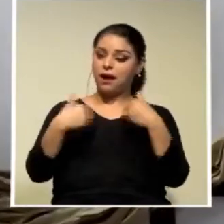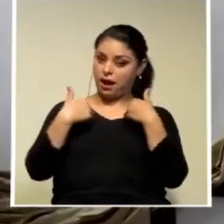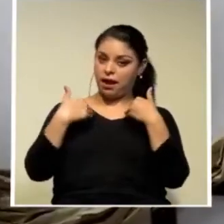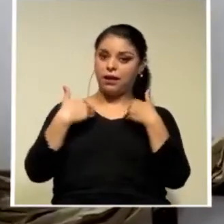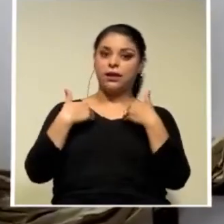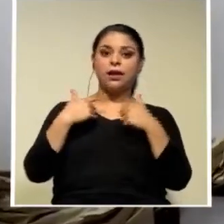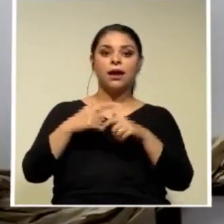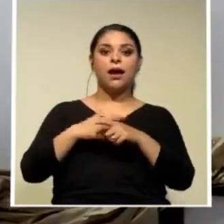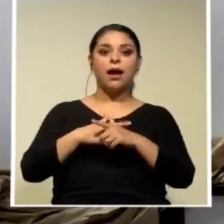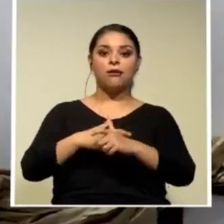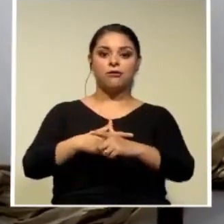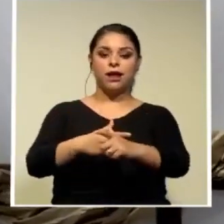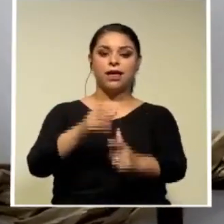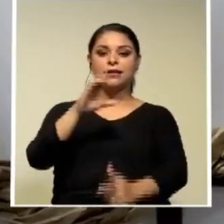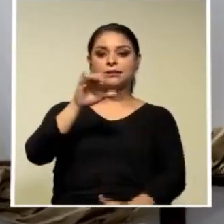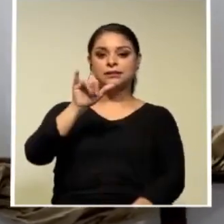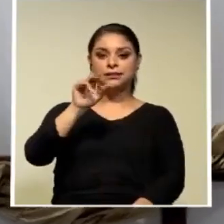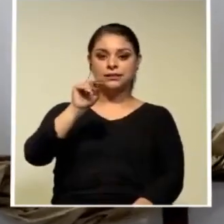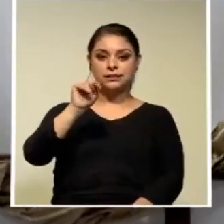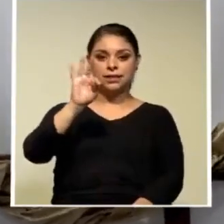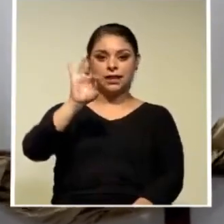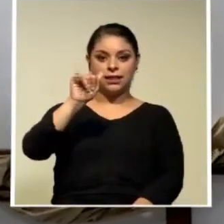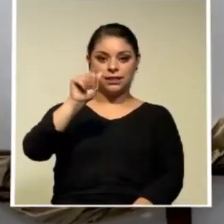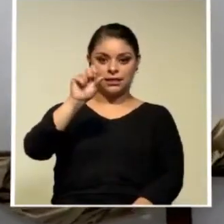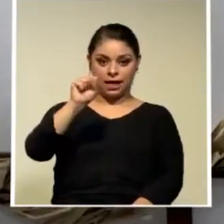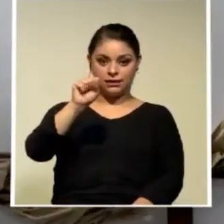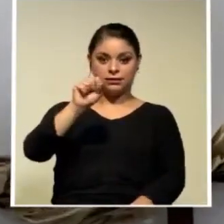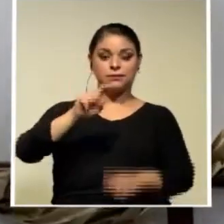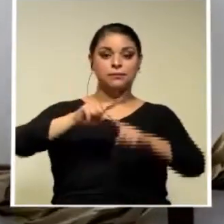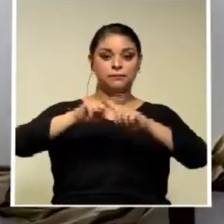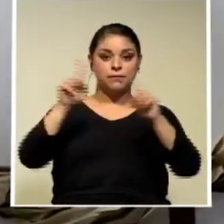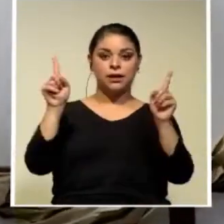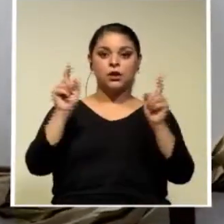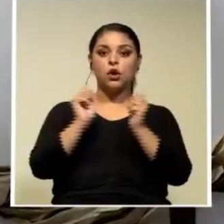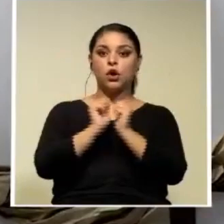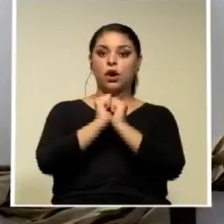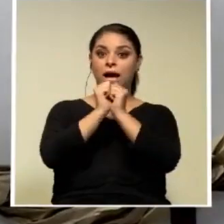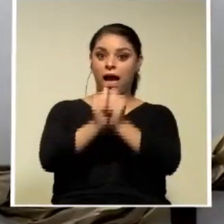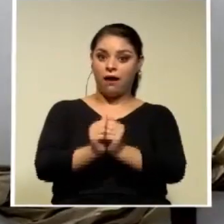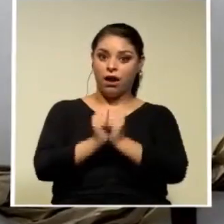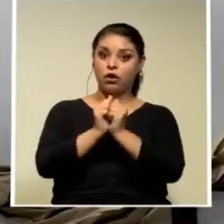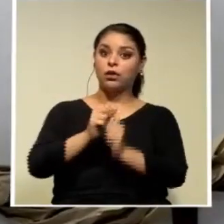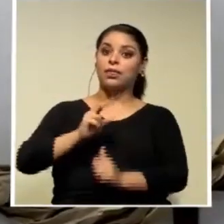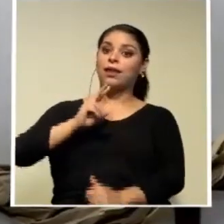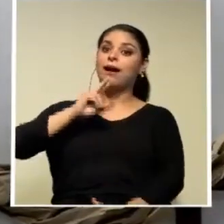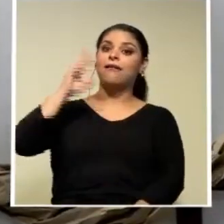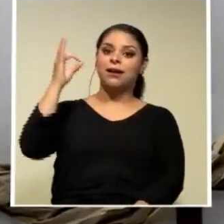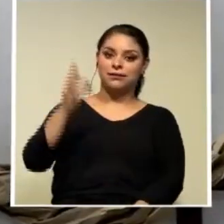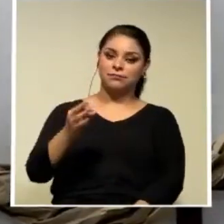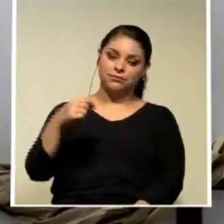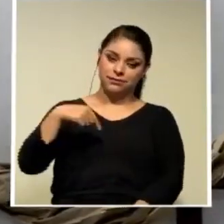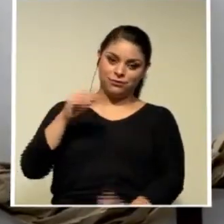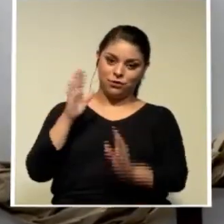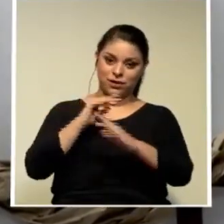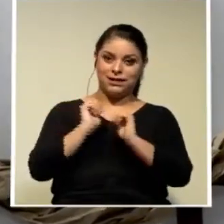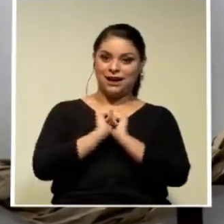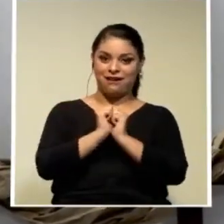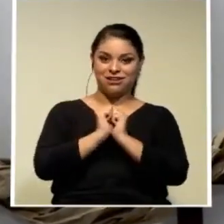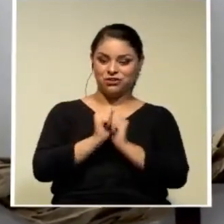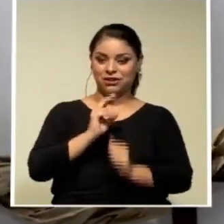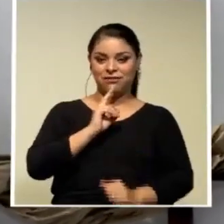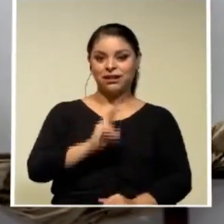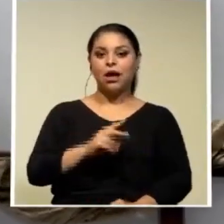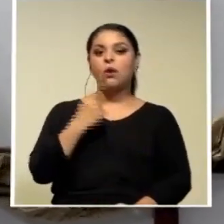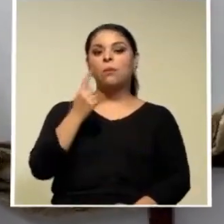solo que con caballo... ¿Ahí dónde estoy? Ahí. Solo que con caballo de verdad. Aquí no tenemos caballitos de verdad, tenemos